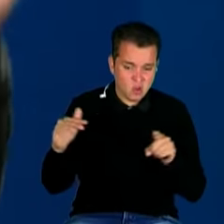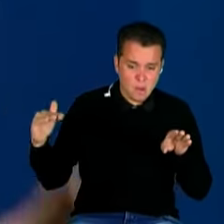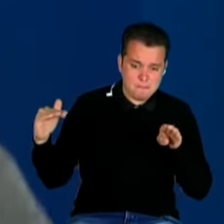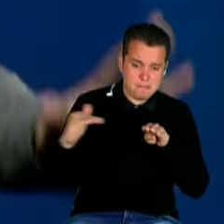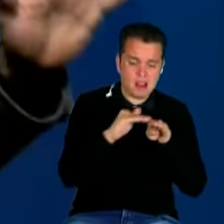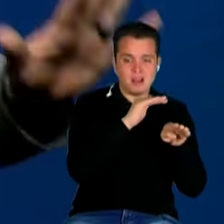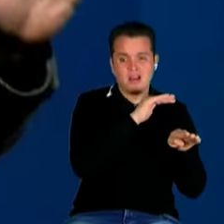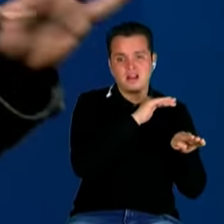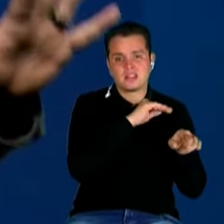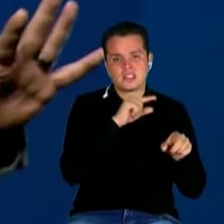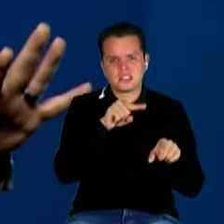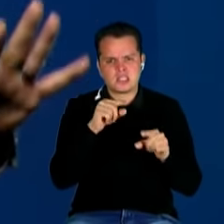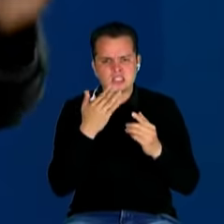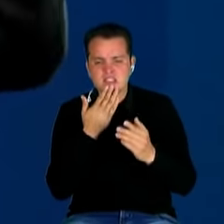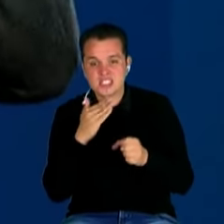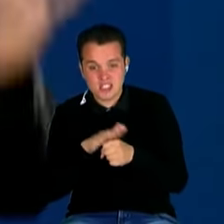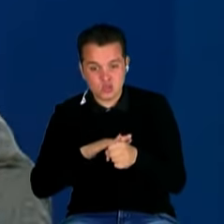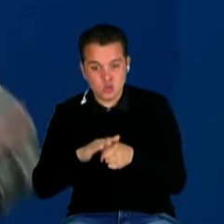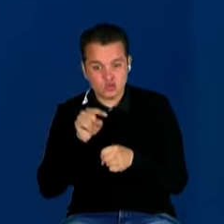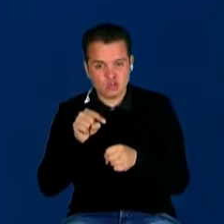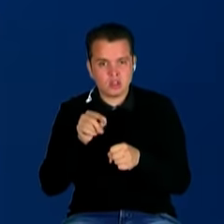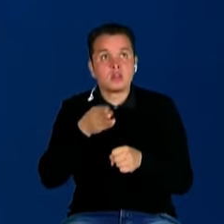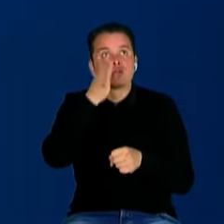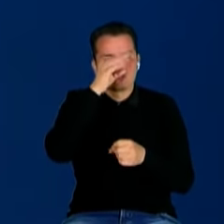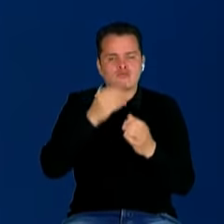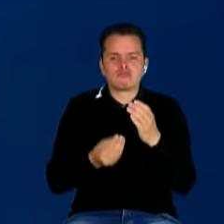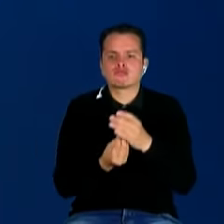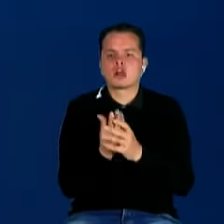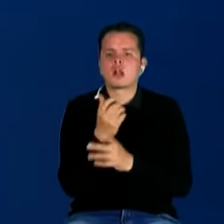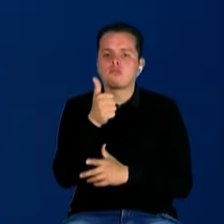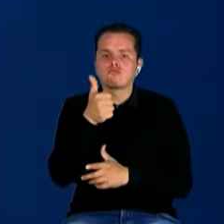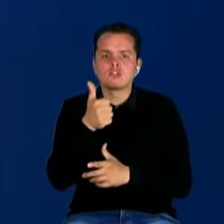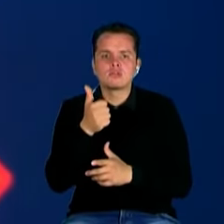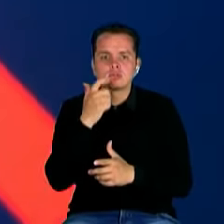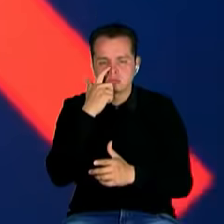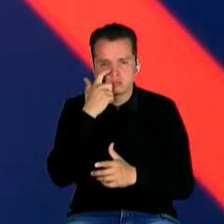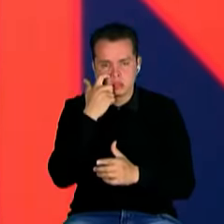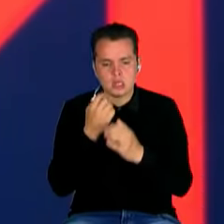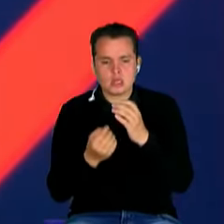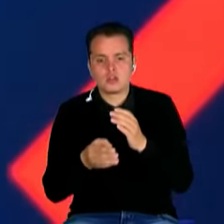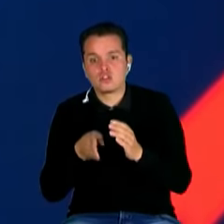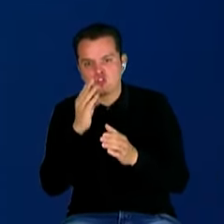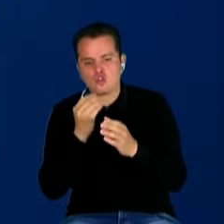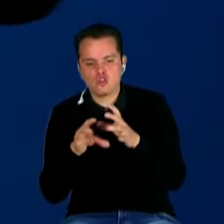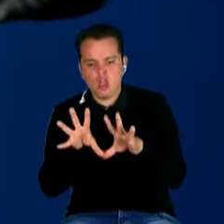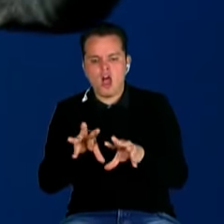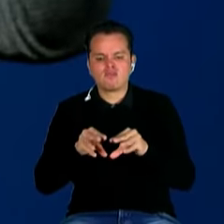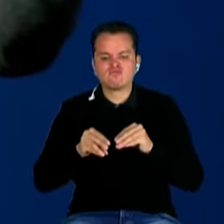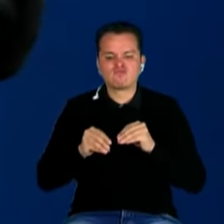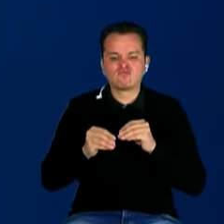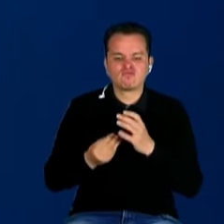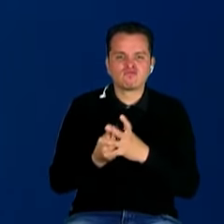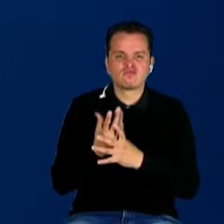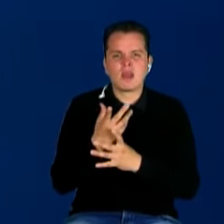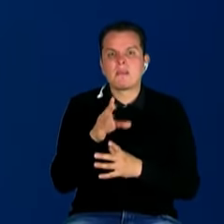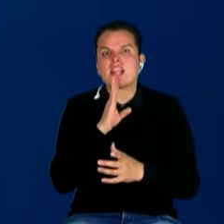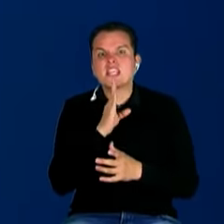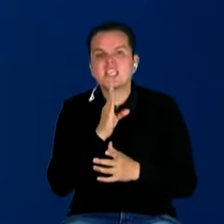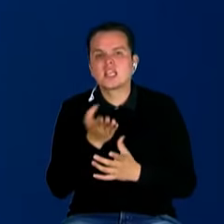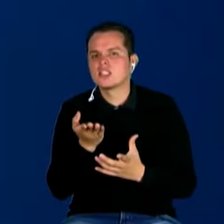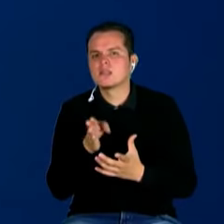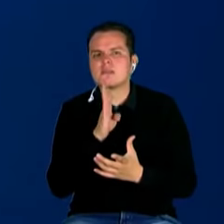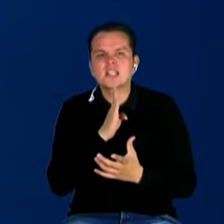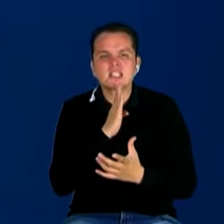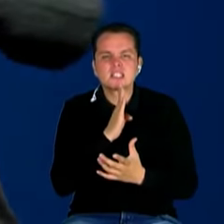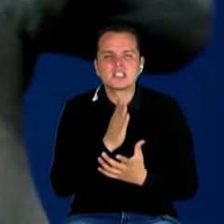accidentes, aún de esas situaciones Dios sacará cosas buenas, Dios sacará provecho. ¿Pero para quiénes? ¿Pero para